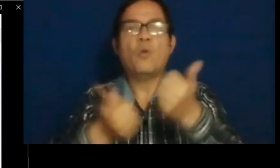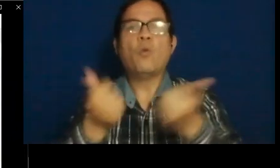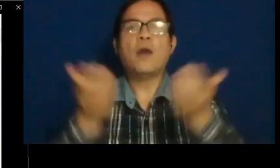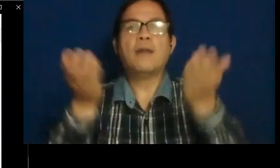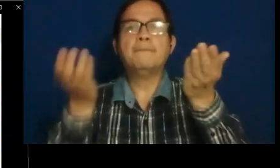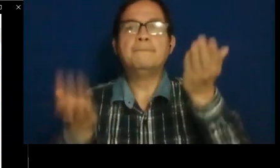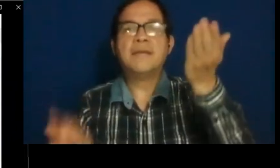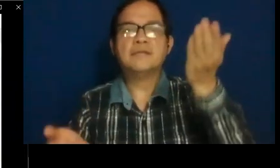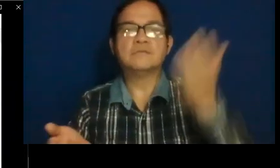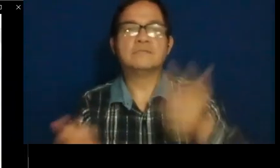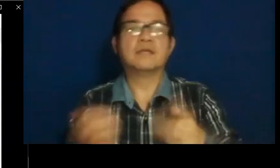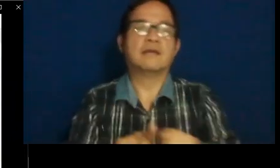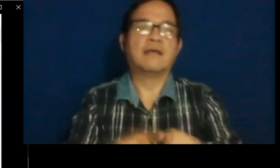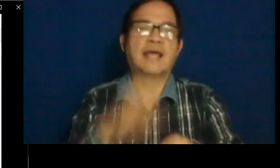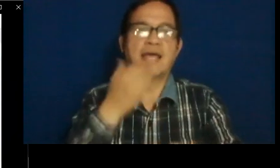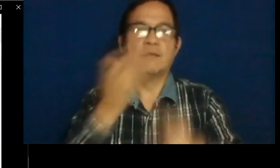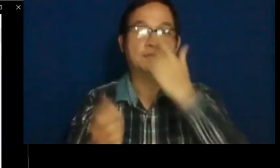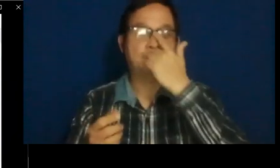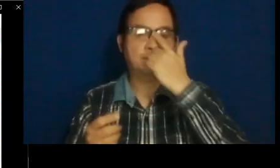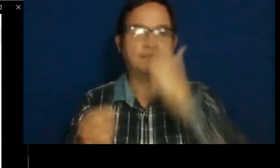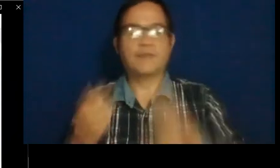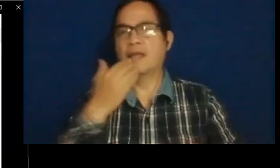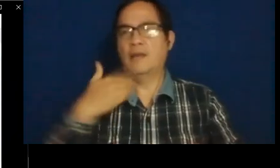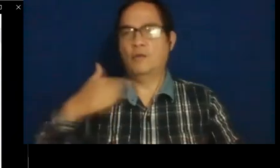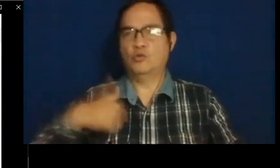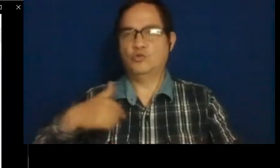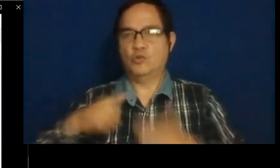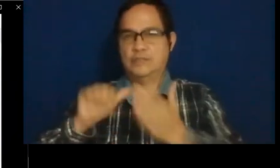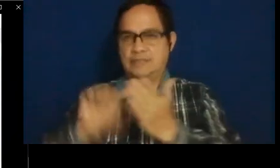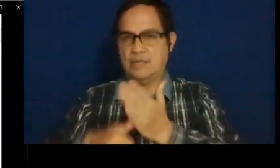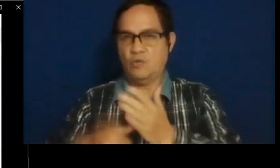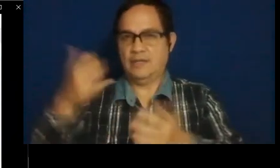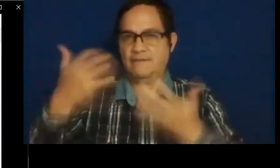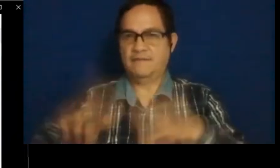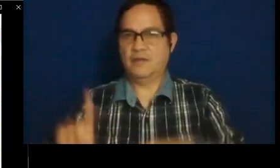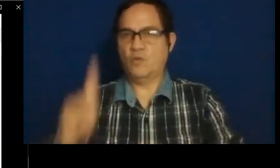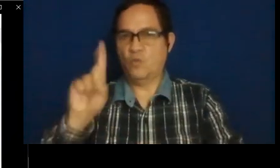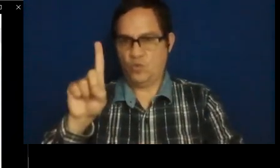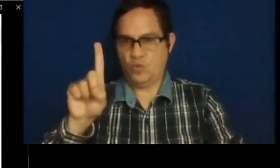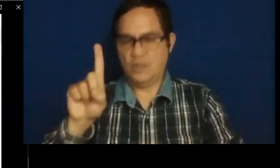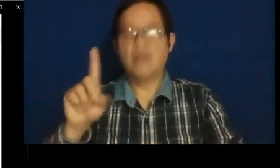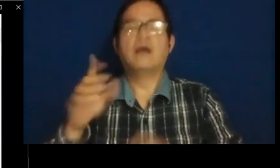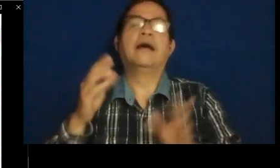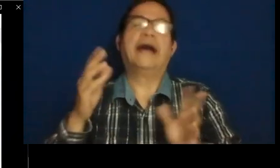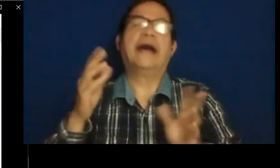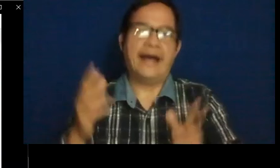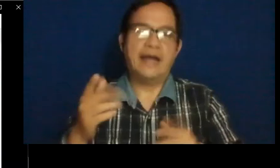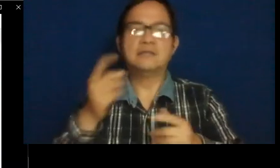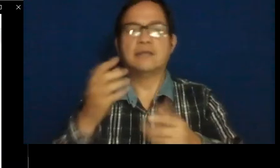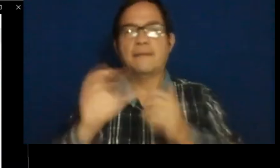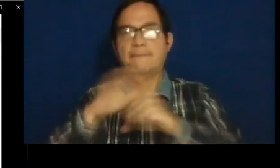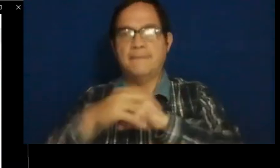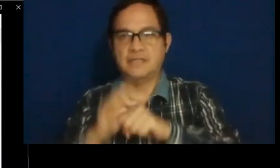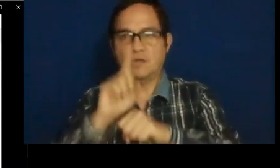manejar. Entonces, nuevamente como ejemplo yo, si mi cédula termina en 1, significa que entonces tanto la masa 1 como la masa 2, porque